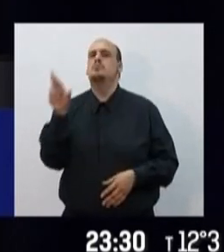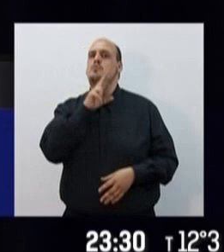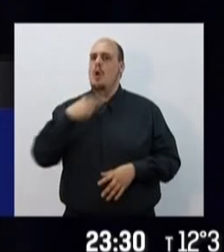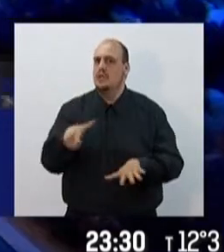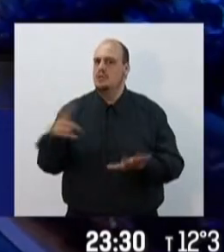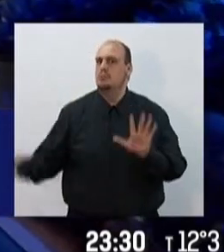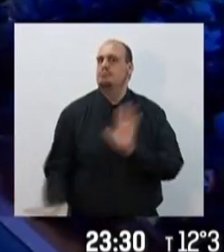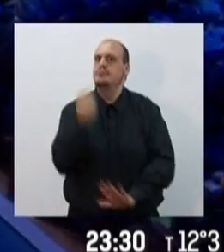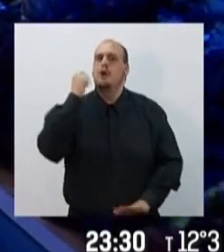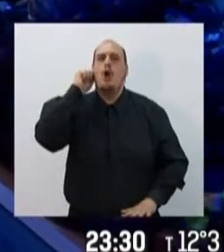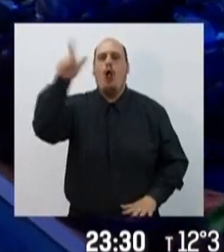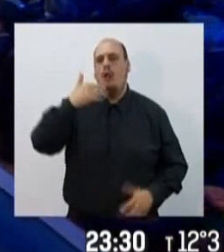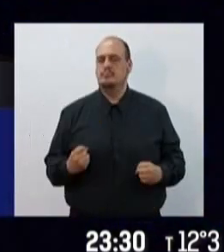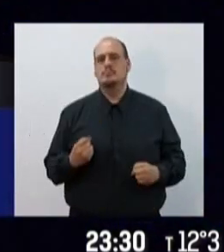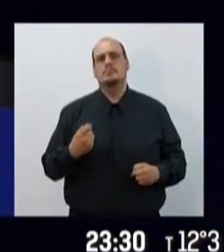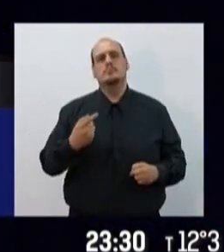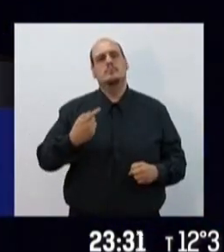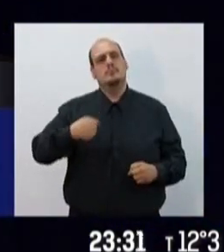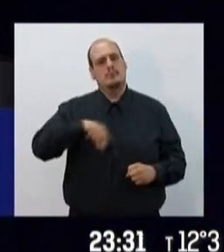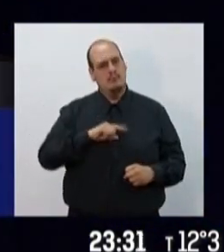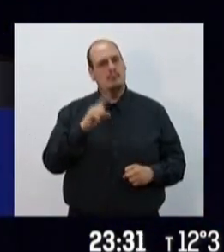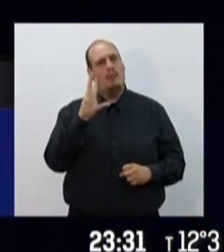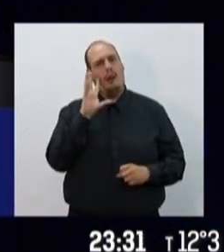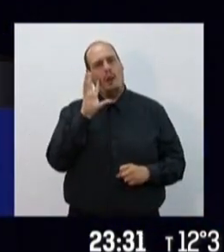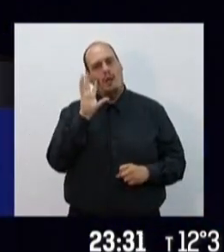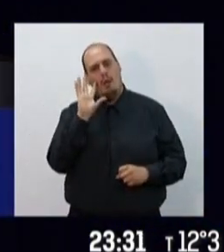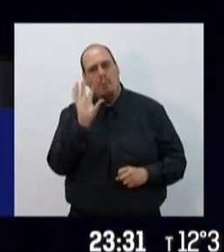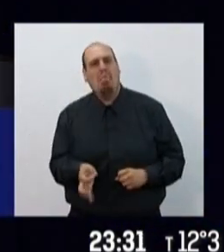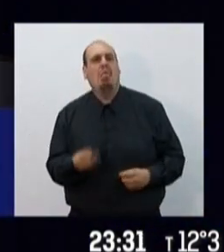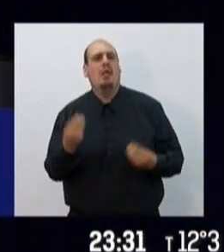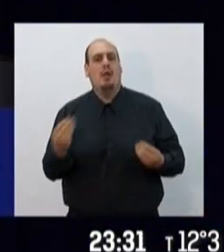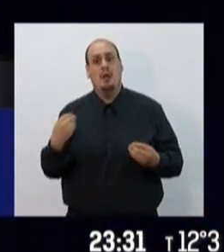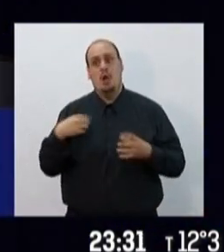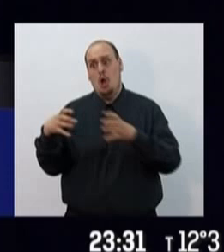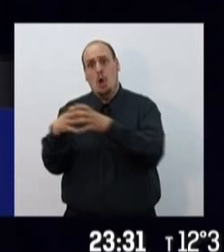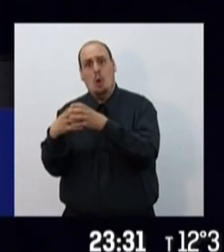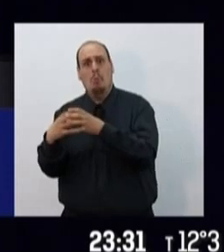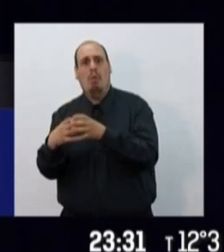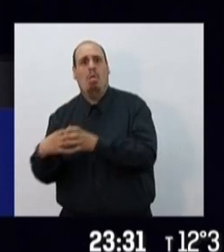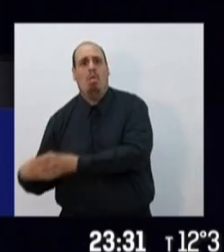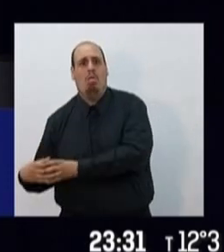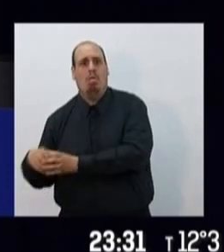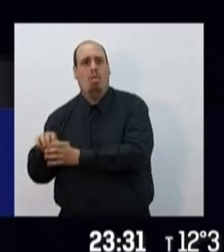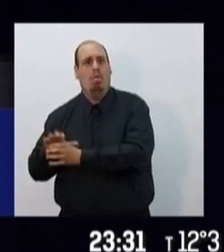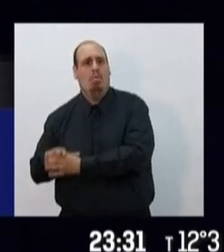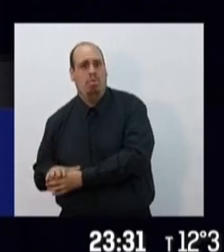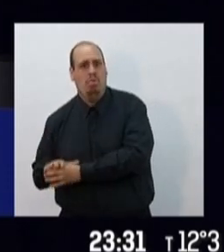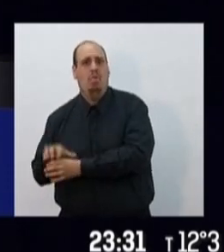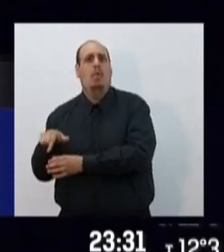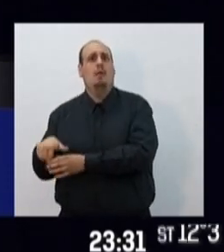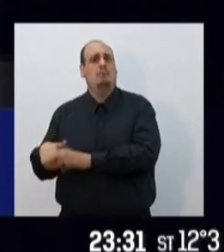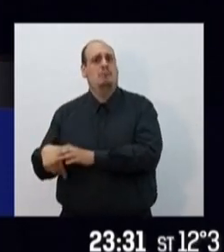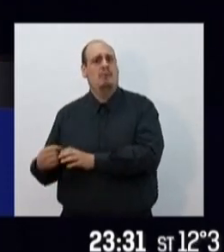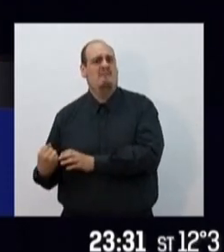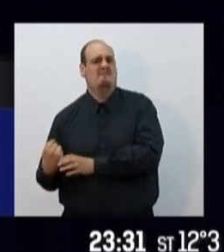ley. Pero también tenemos que reconocer que históricamente hay grupos que han sido relegados, que las cosas le han costado más.